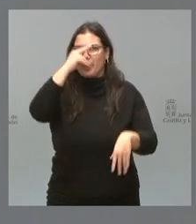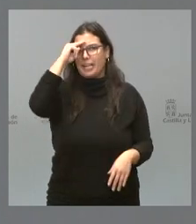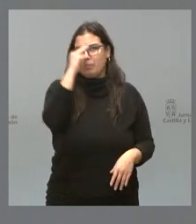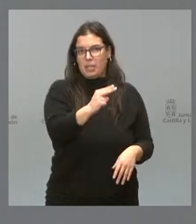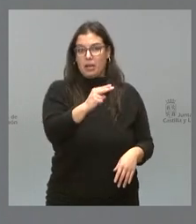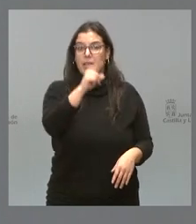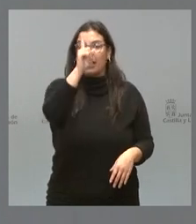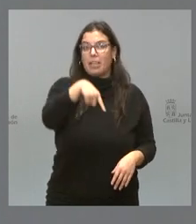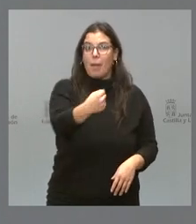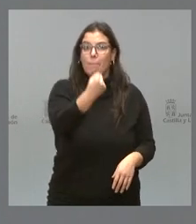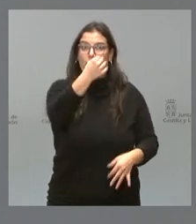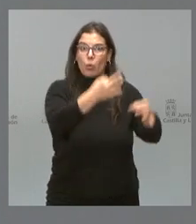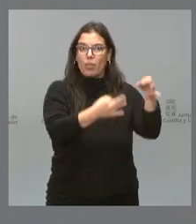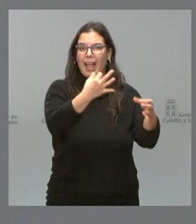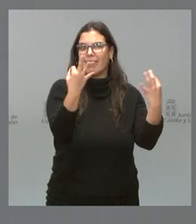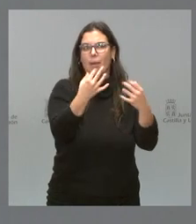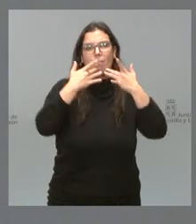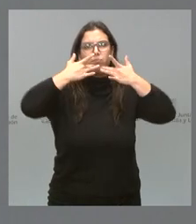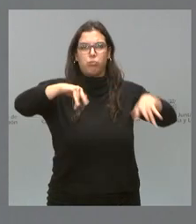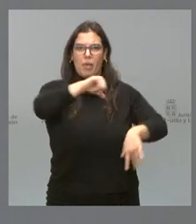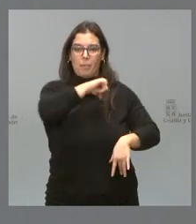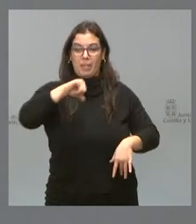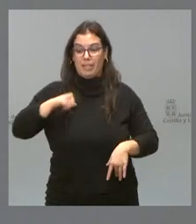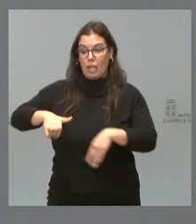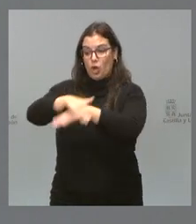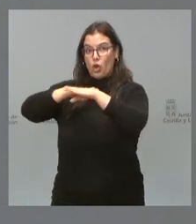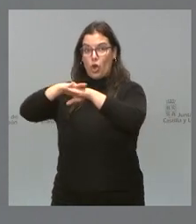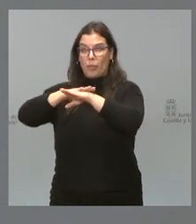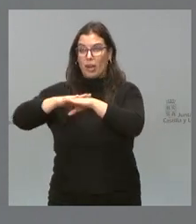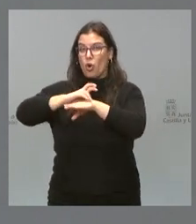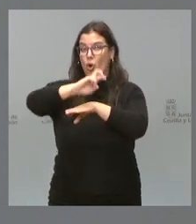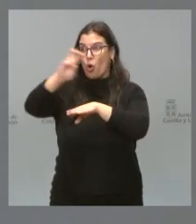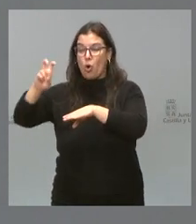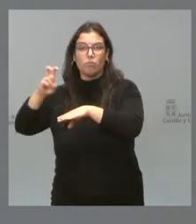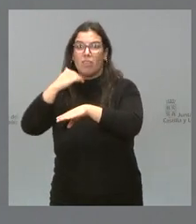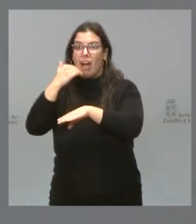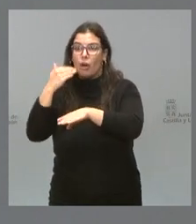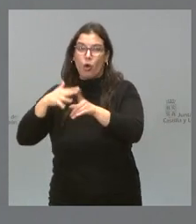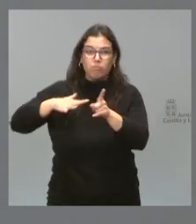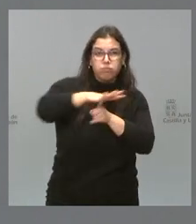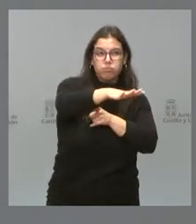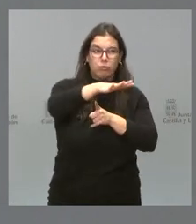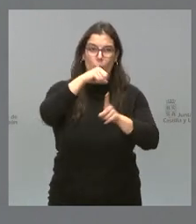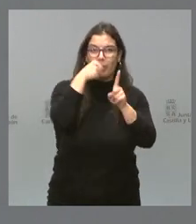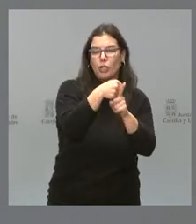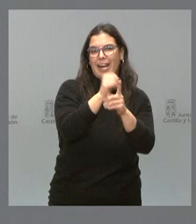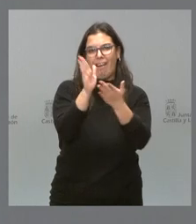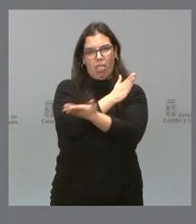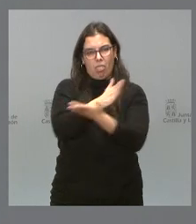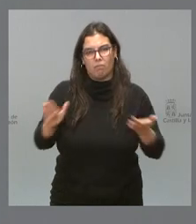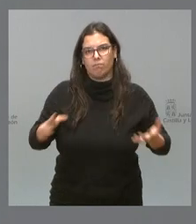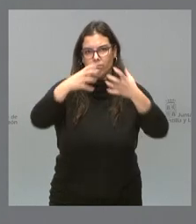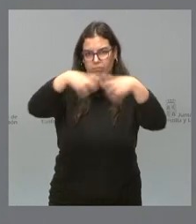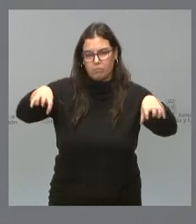independencia del poder judicial y la no injerencia por parte de ningún gobierno en el poder judicial y en las decisiones judiciales